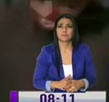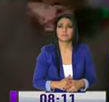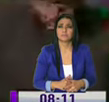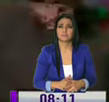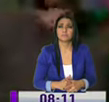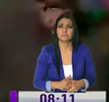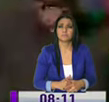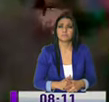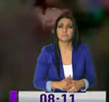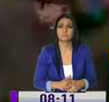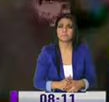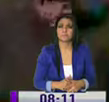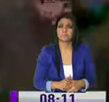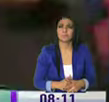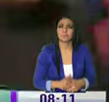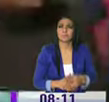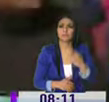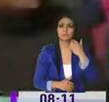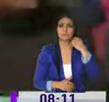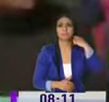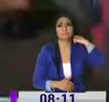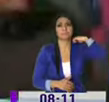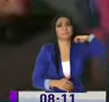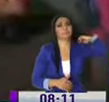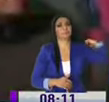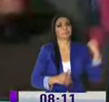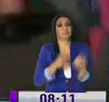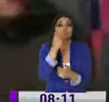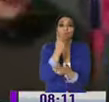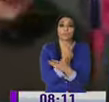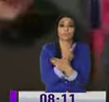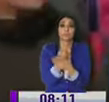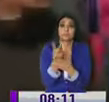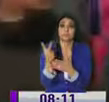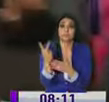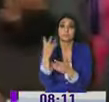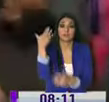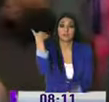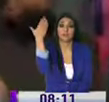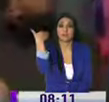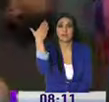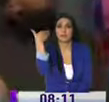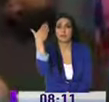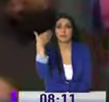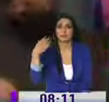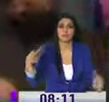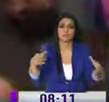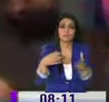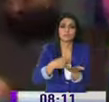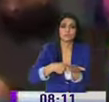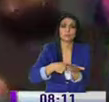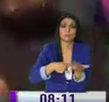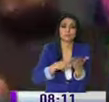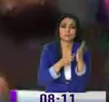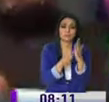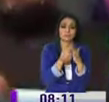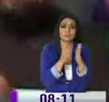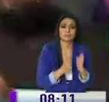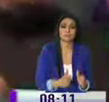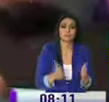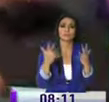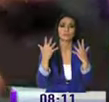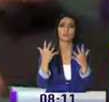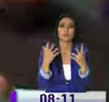realizar aquí sí sí hace dos semanas el señor alcalde tuvo una reunión con señor ministro de obras públicas